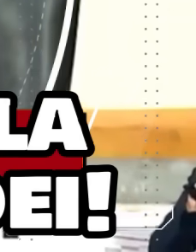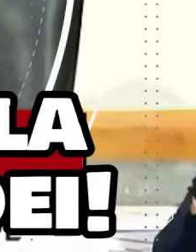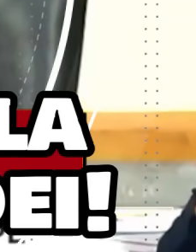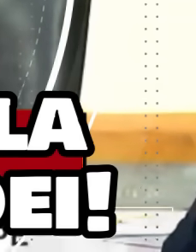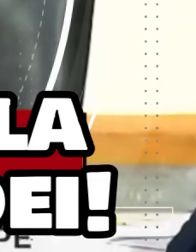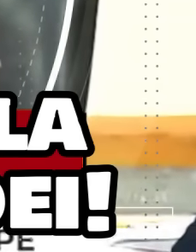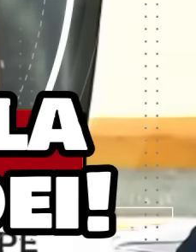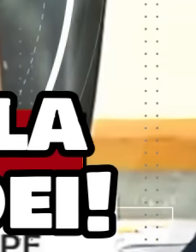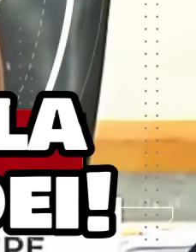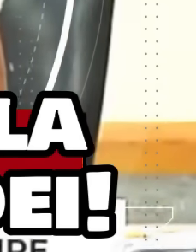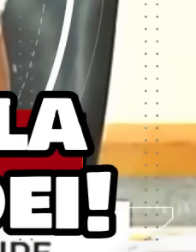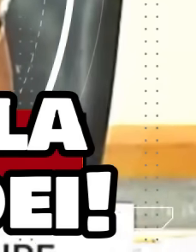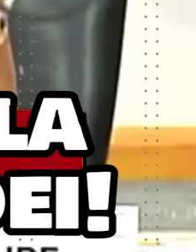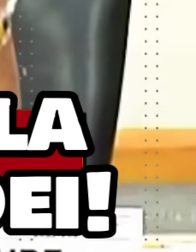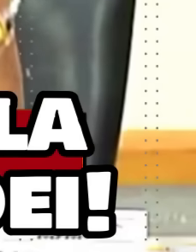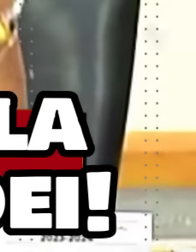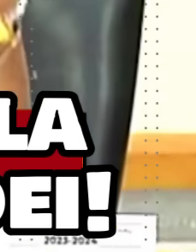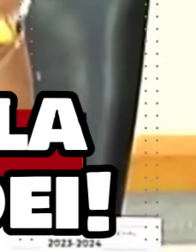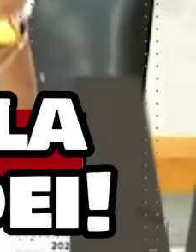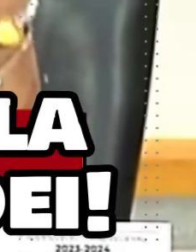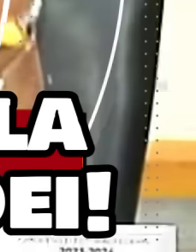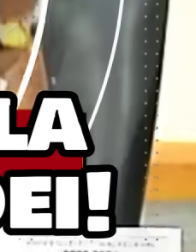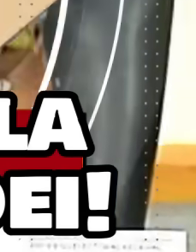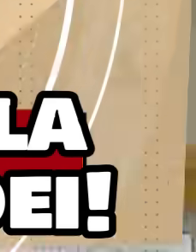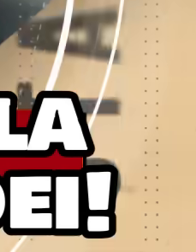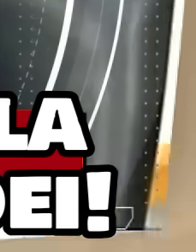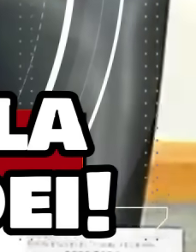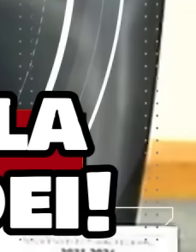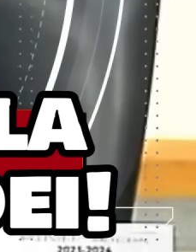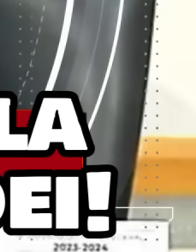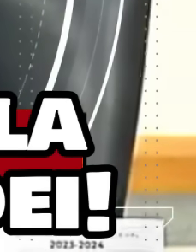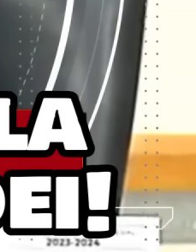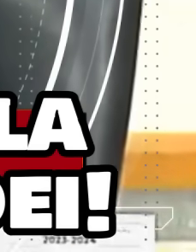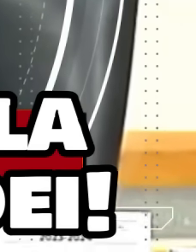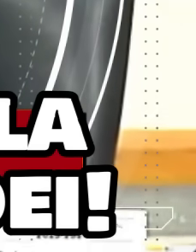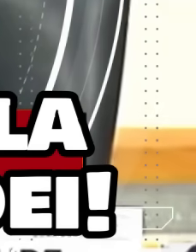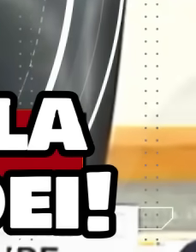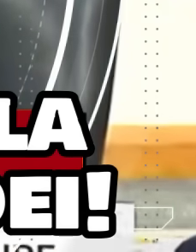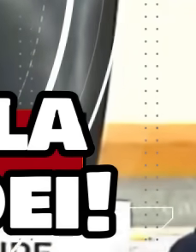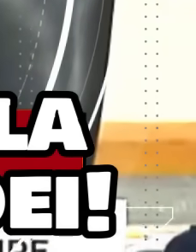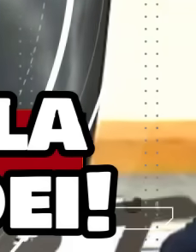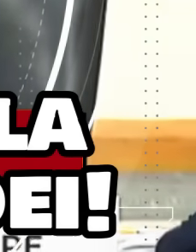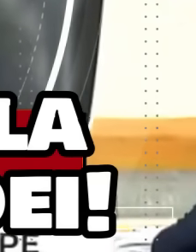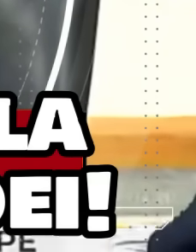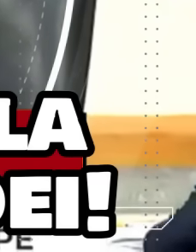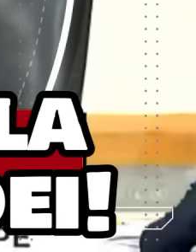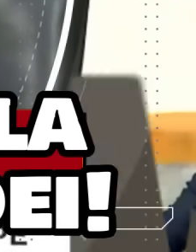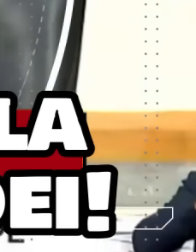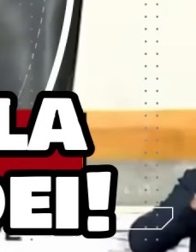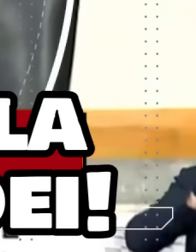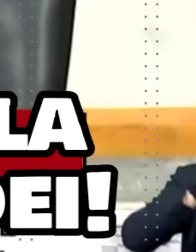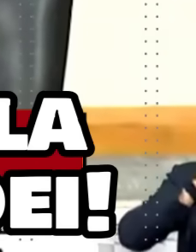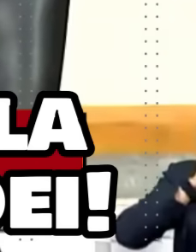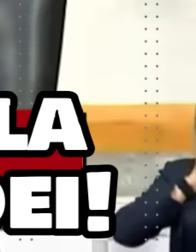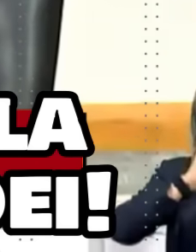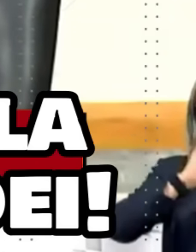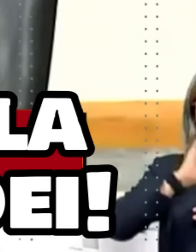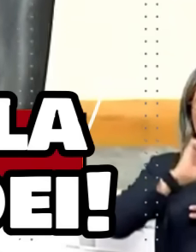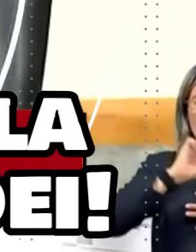diputado plurinominal, la consejera presidenta del INE, Guadalupe Tadei, recibió un oficio del narco Partido Acción